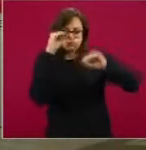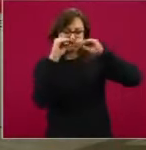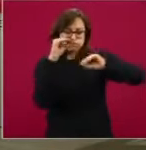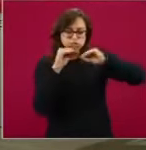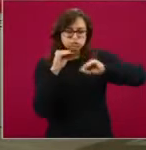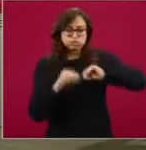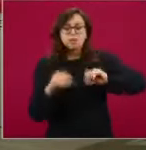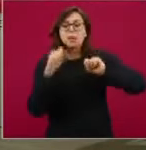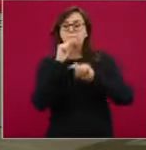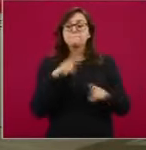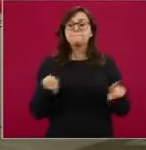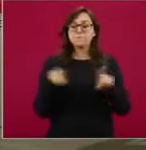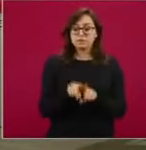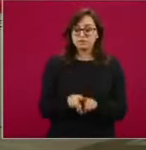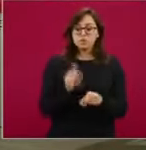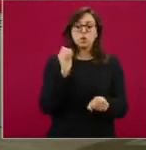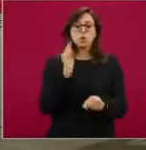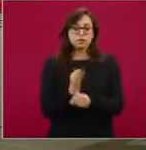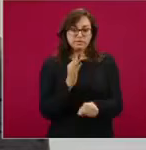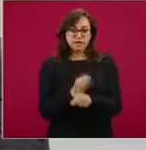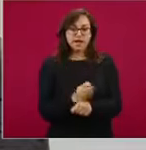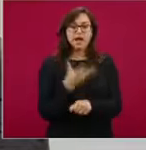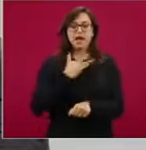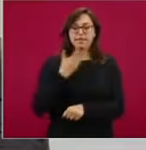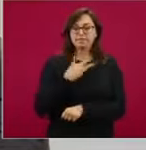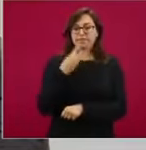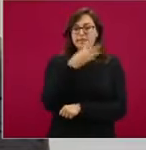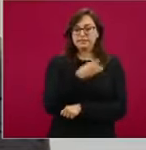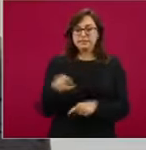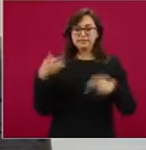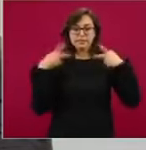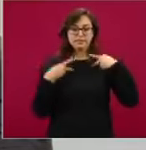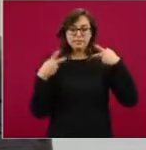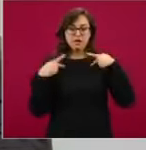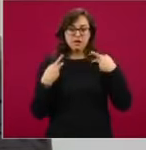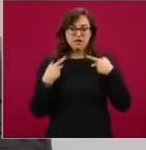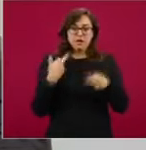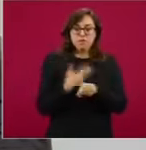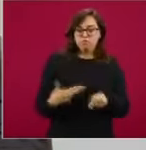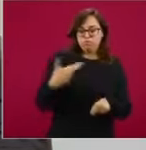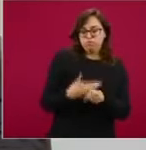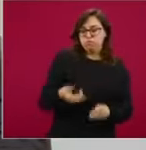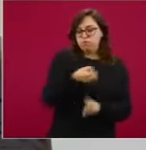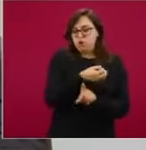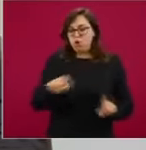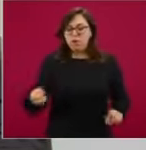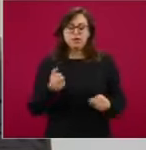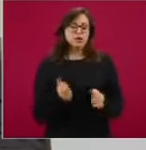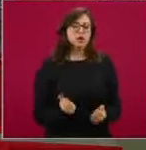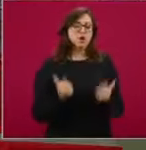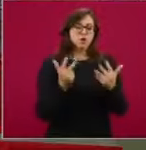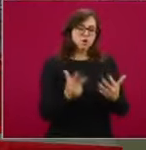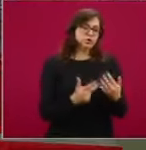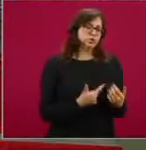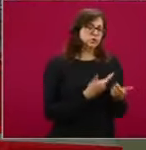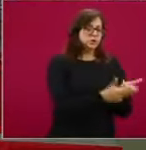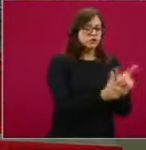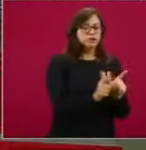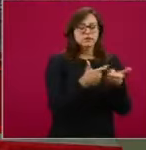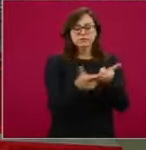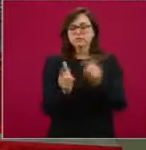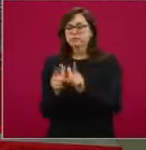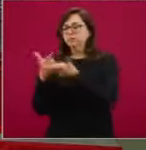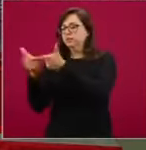Asimismo, trabajan en este momento en el terreno más de 300 personas, conformada en 8 equipos que garantizan la distribución